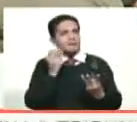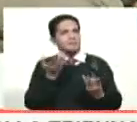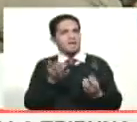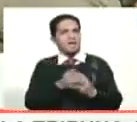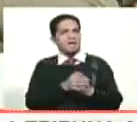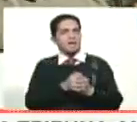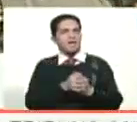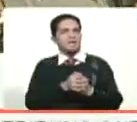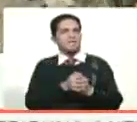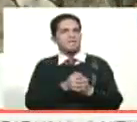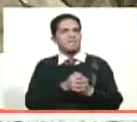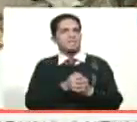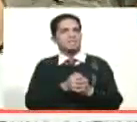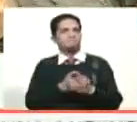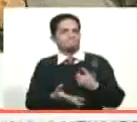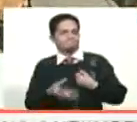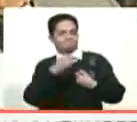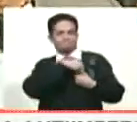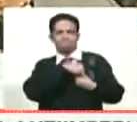que las llevamos aquí,